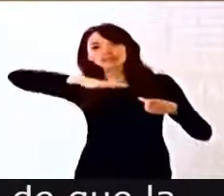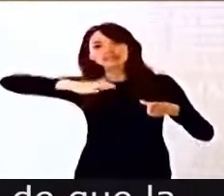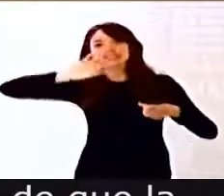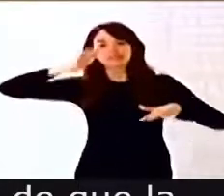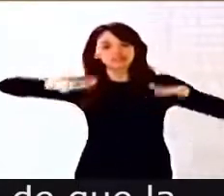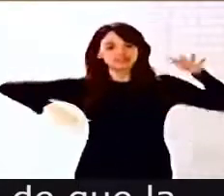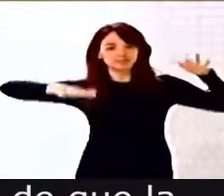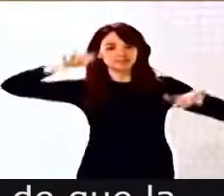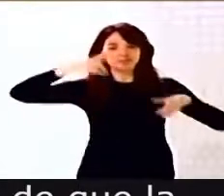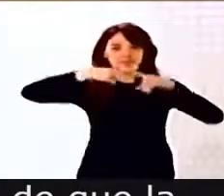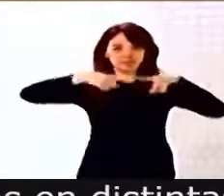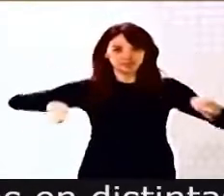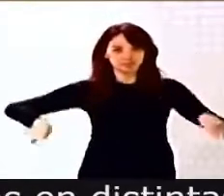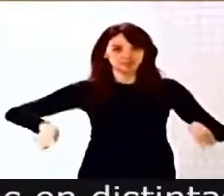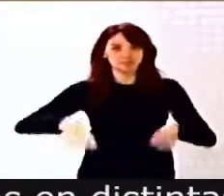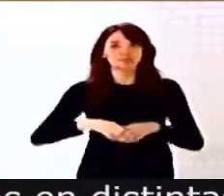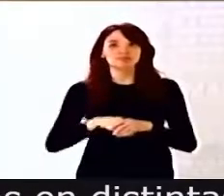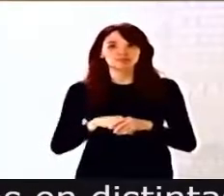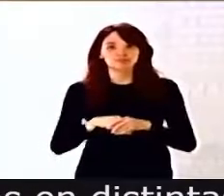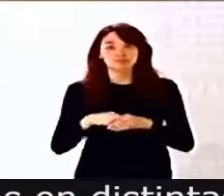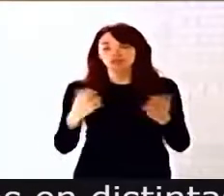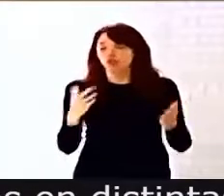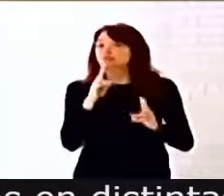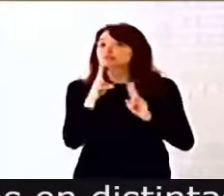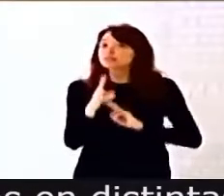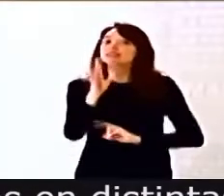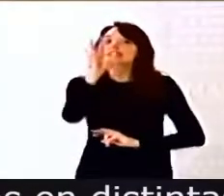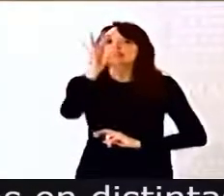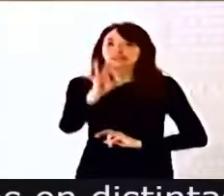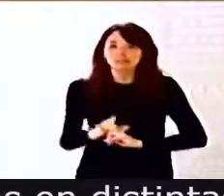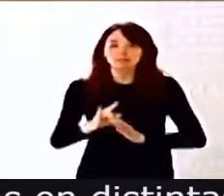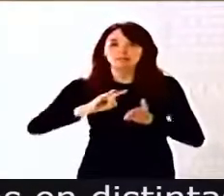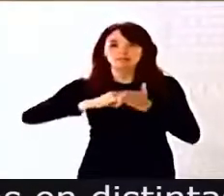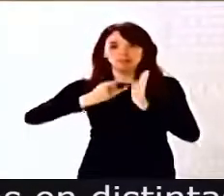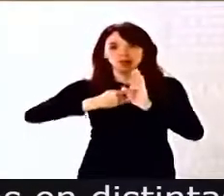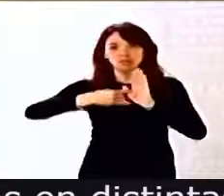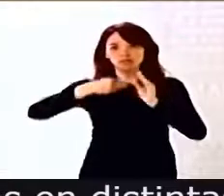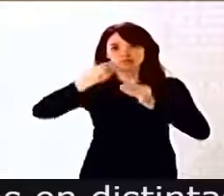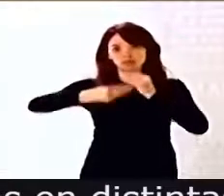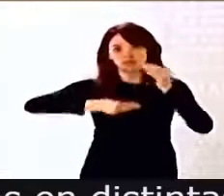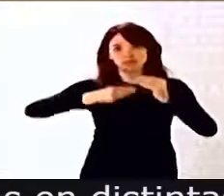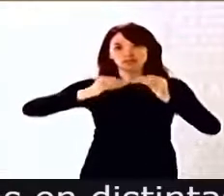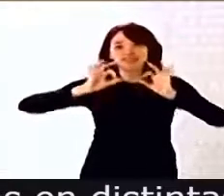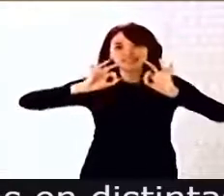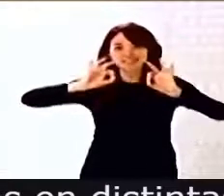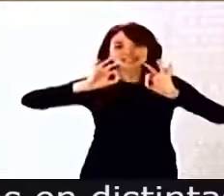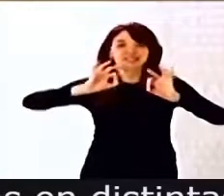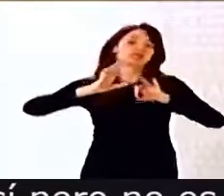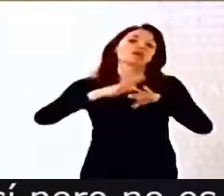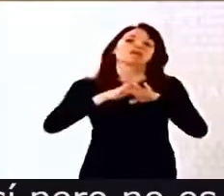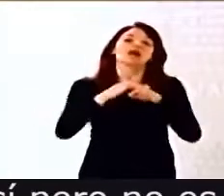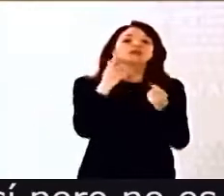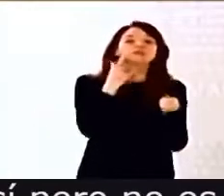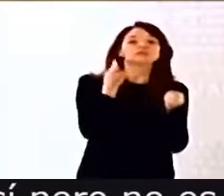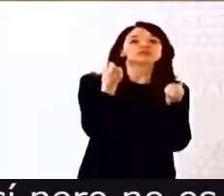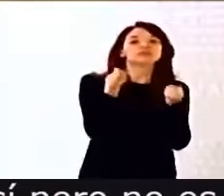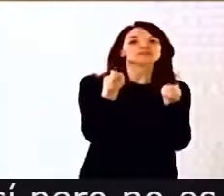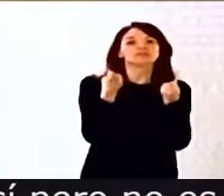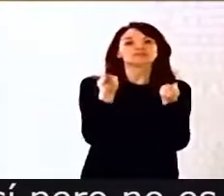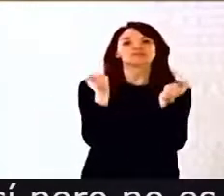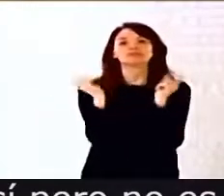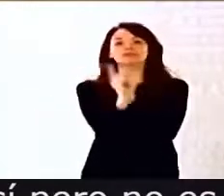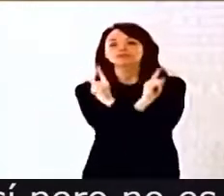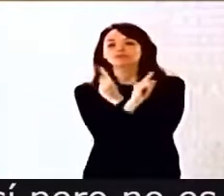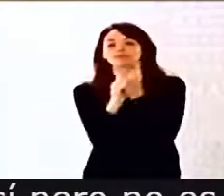fases de desescalada. Por lo tanto, la respuesta es sí, se está haciendo un plan, pero no es un plan específico para controlar los desplazamientos